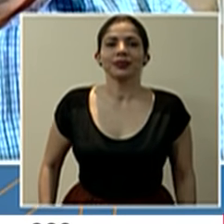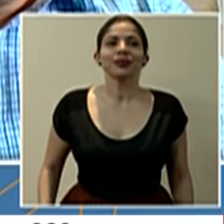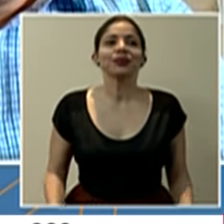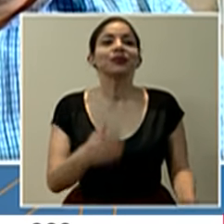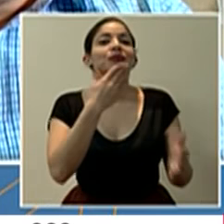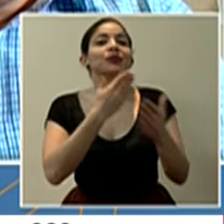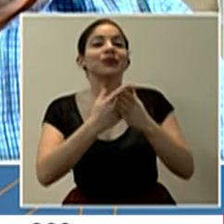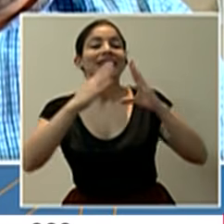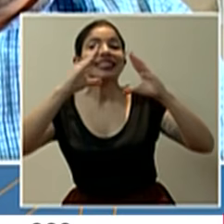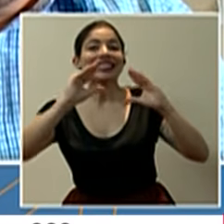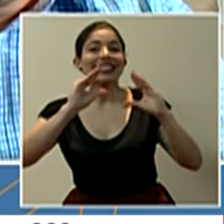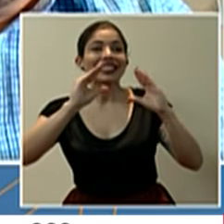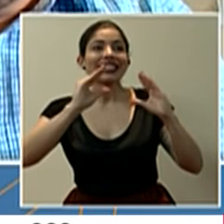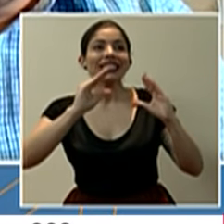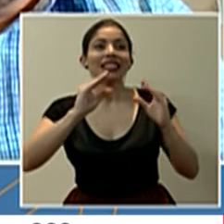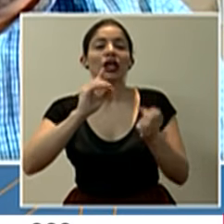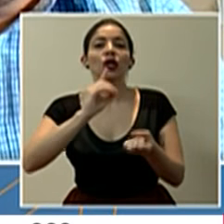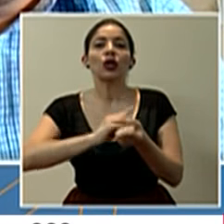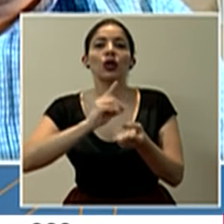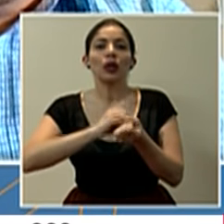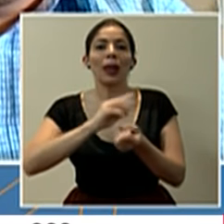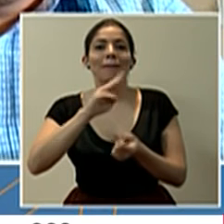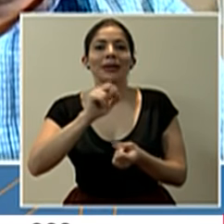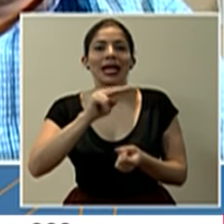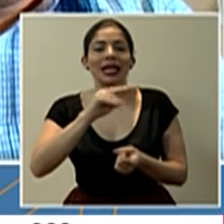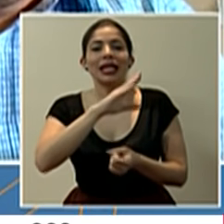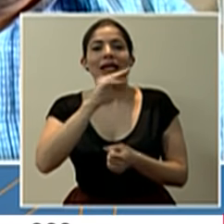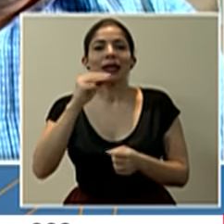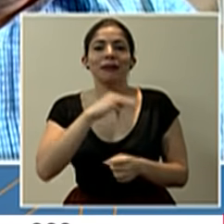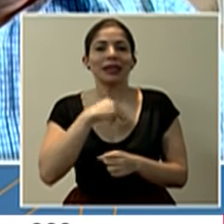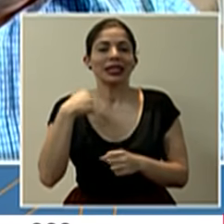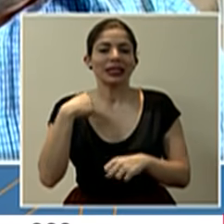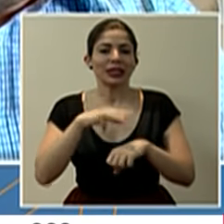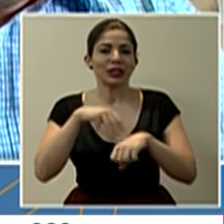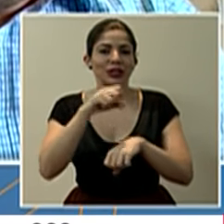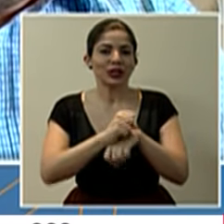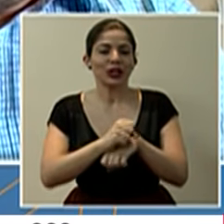Muy buenas tardes, doctor Marín. Buenas tardes al ministro Soto.